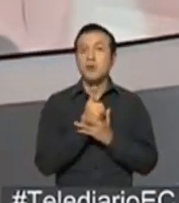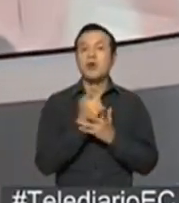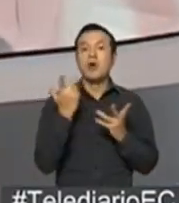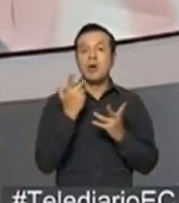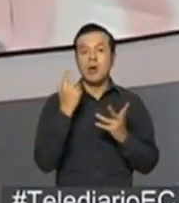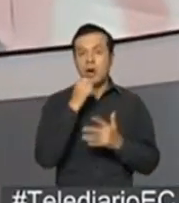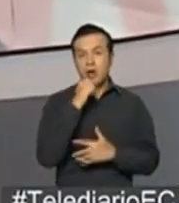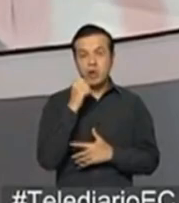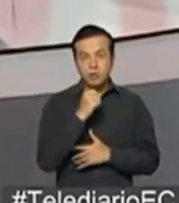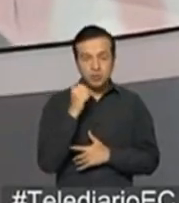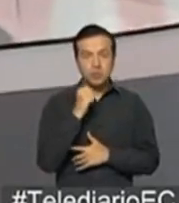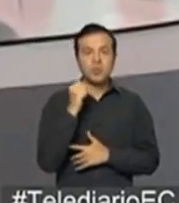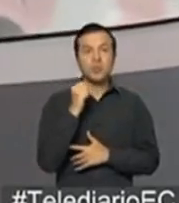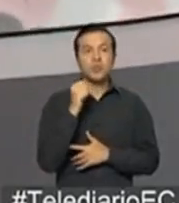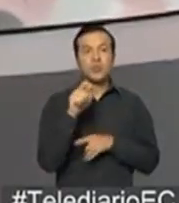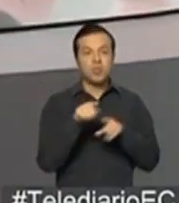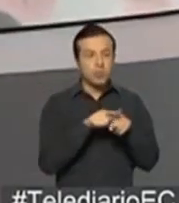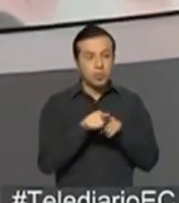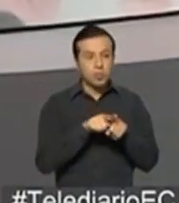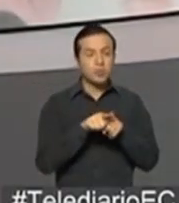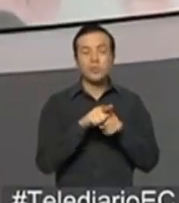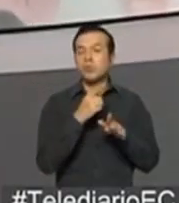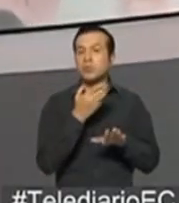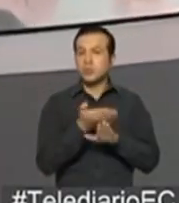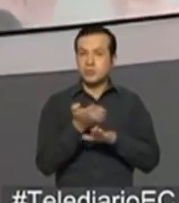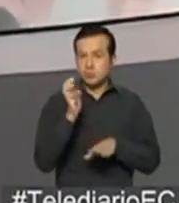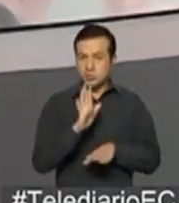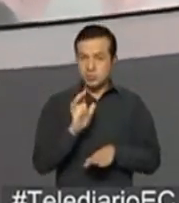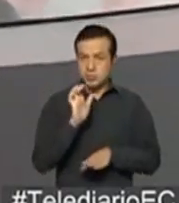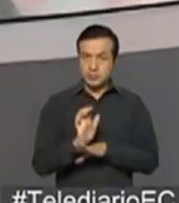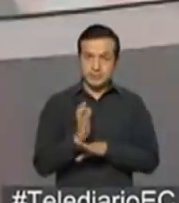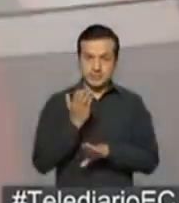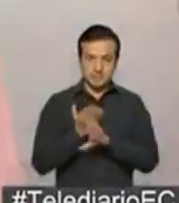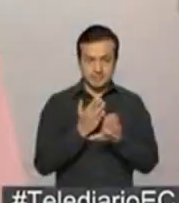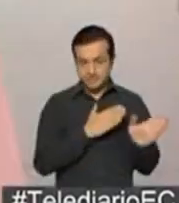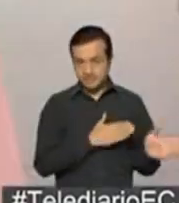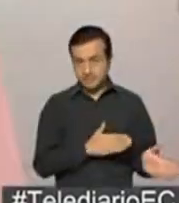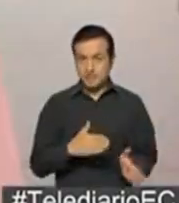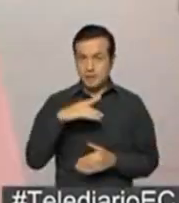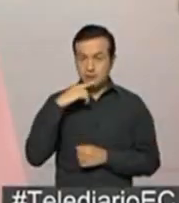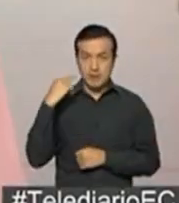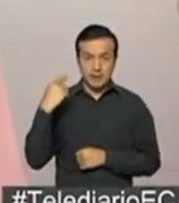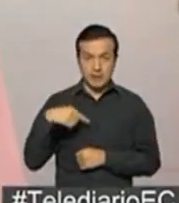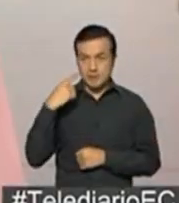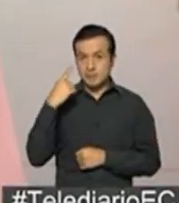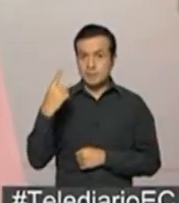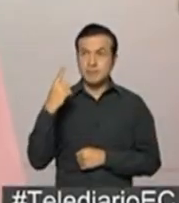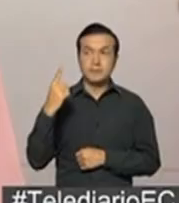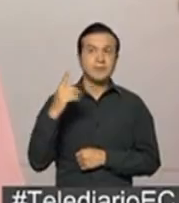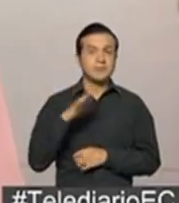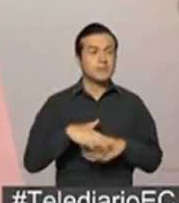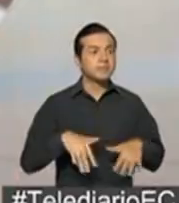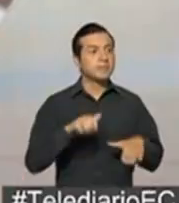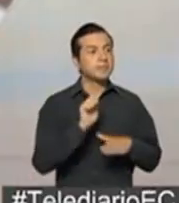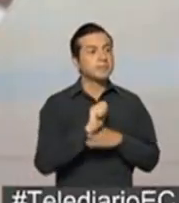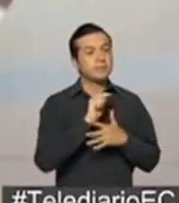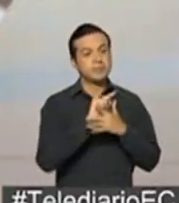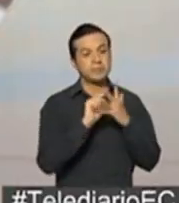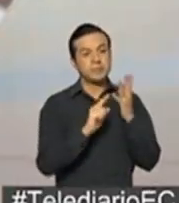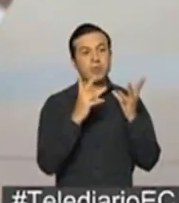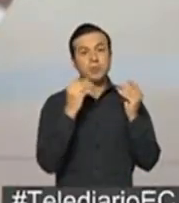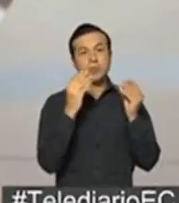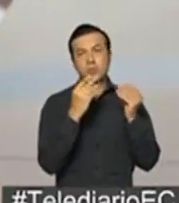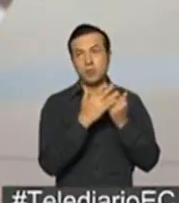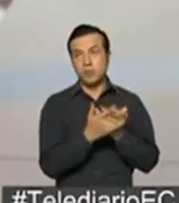rescatar las tradiciones. ¿Qué es lo que ofrece el país durante este feriado? El país es tan diverso y tiene